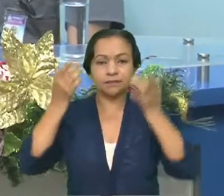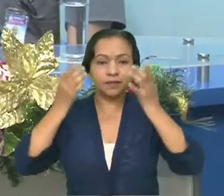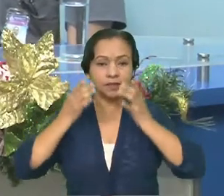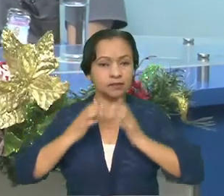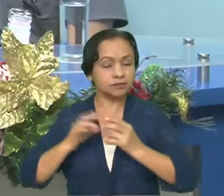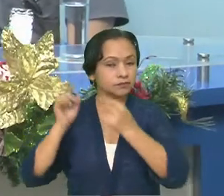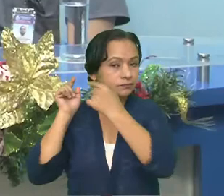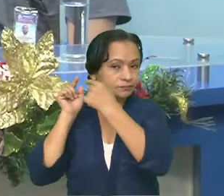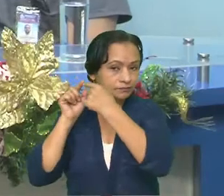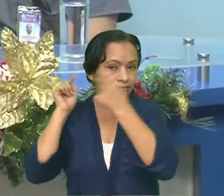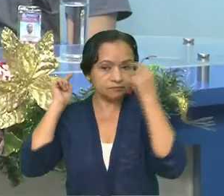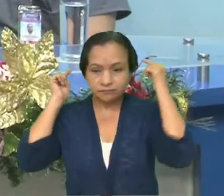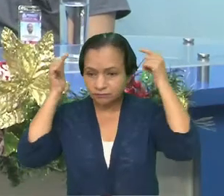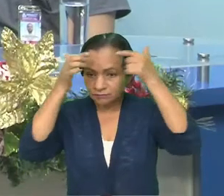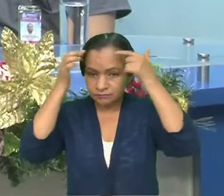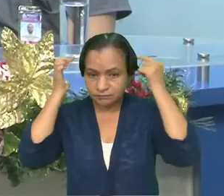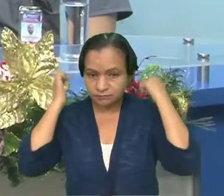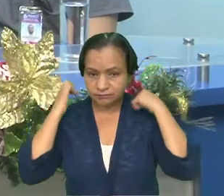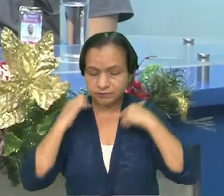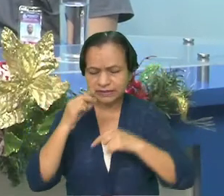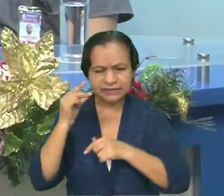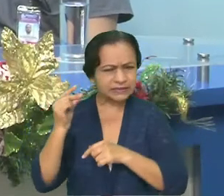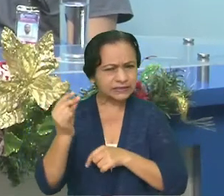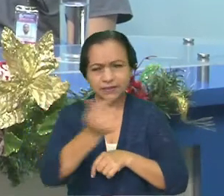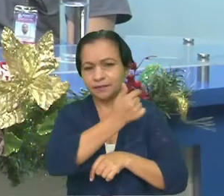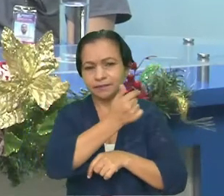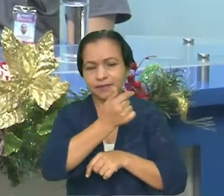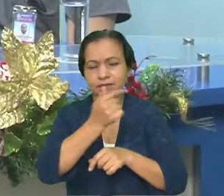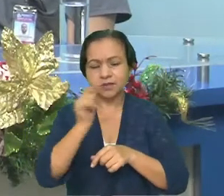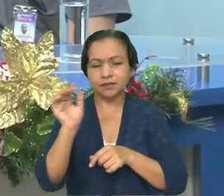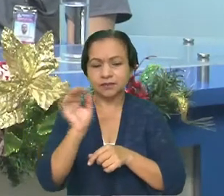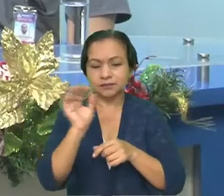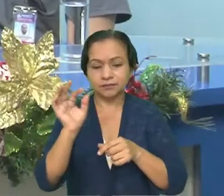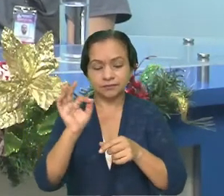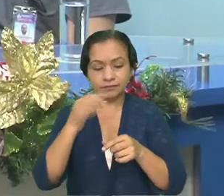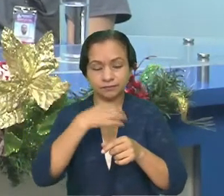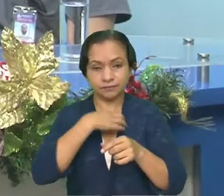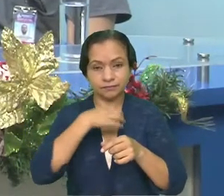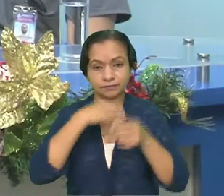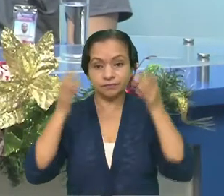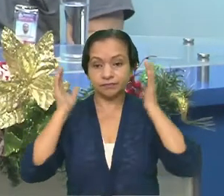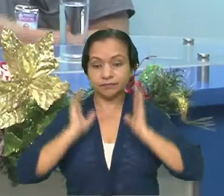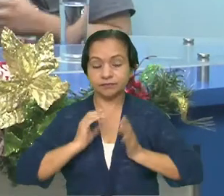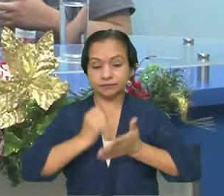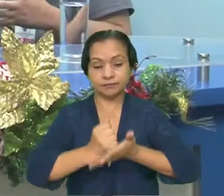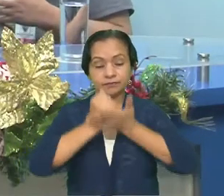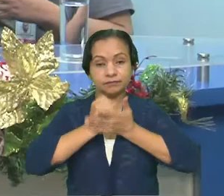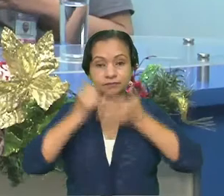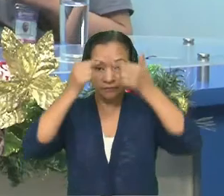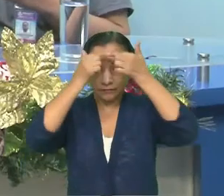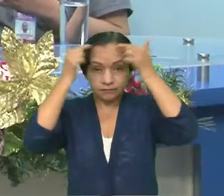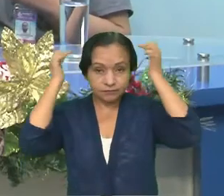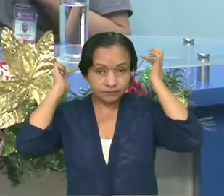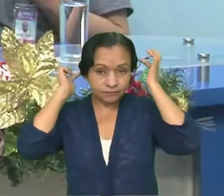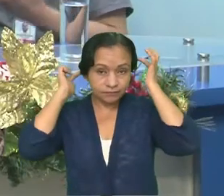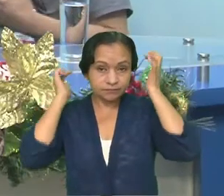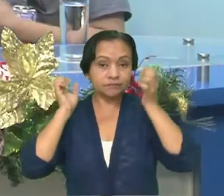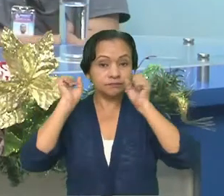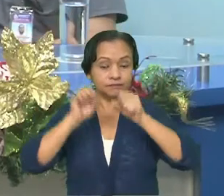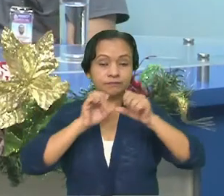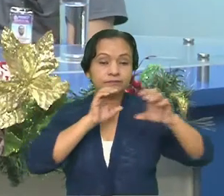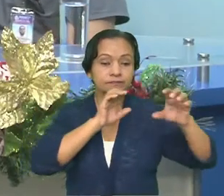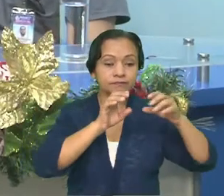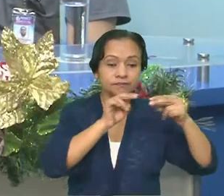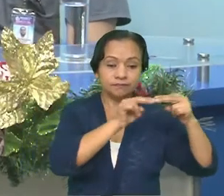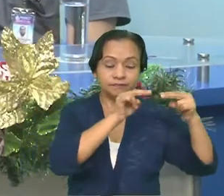Uh-huh. Estamos hablando de milisegundos, es decir, es una estructura que le permite a las neuronas puedan